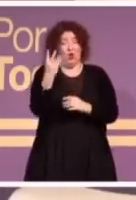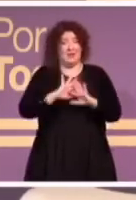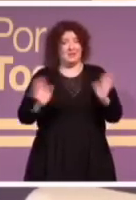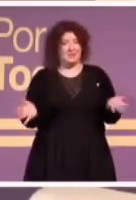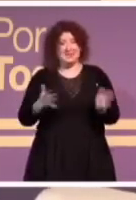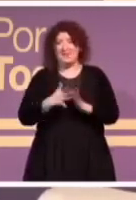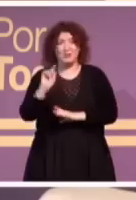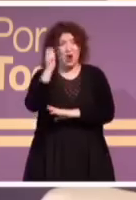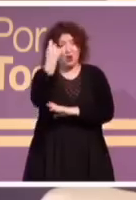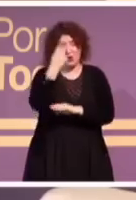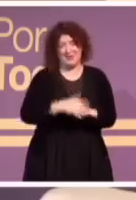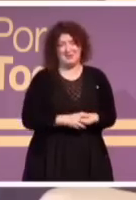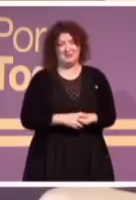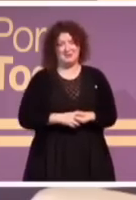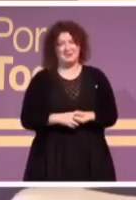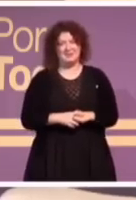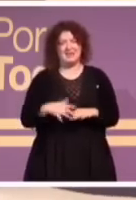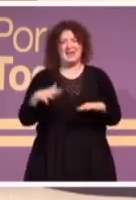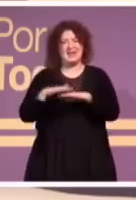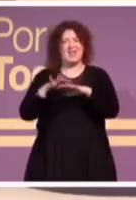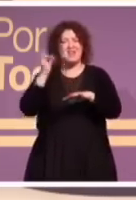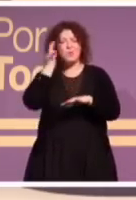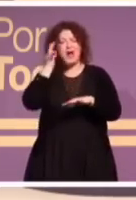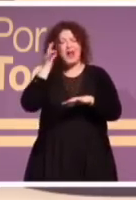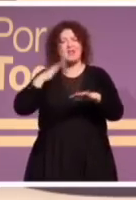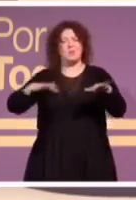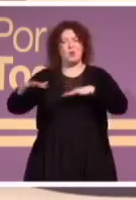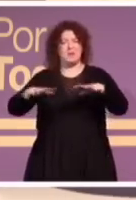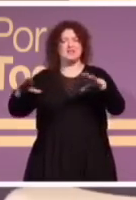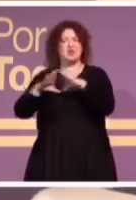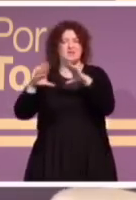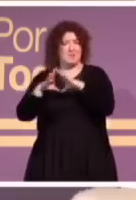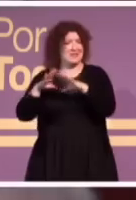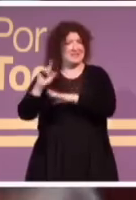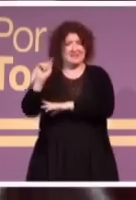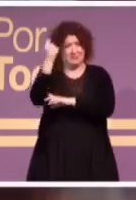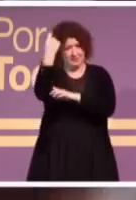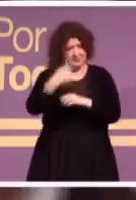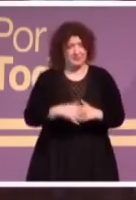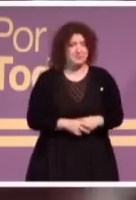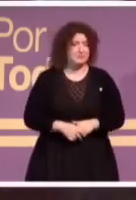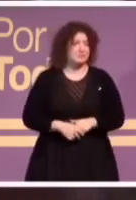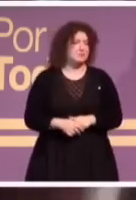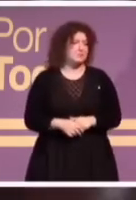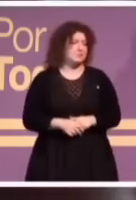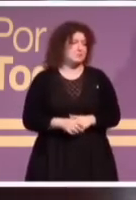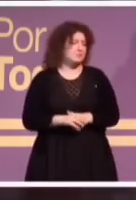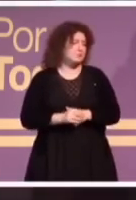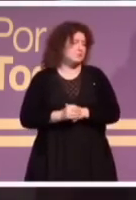las redes de mujeres, del movimiento feminista. Y por eso,